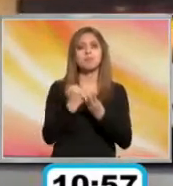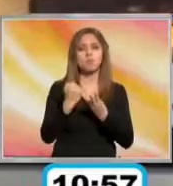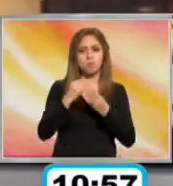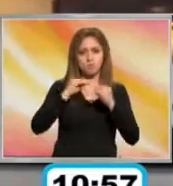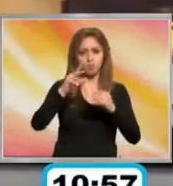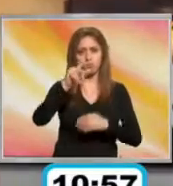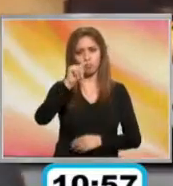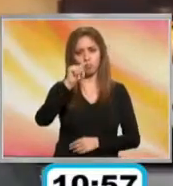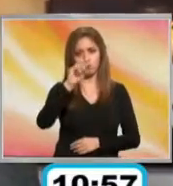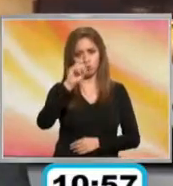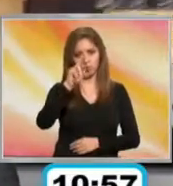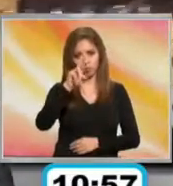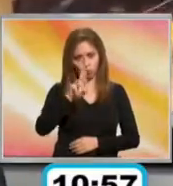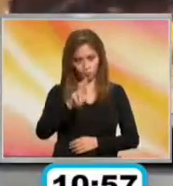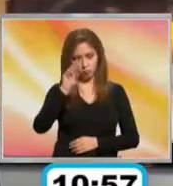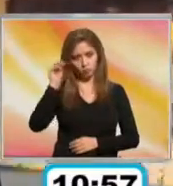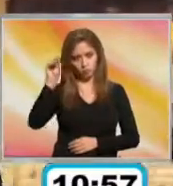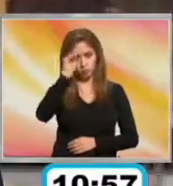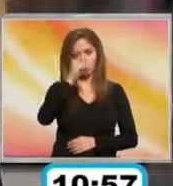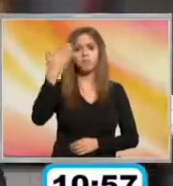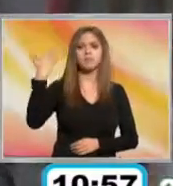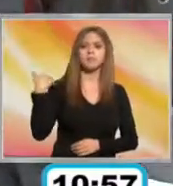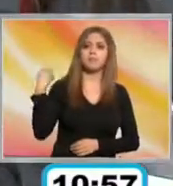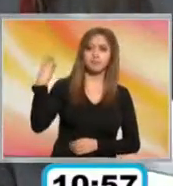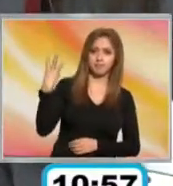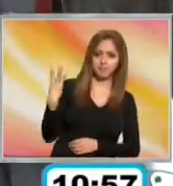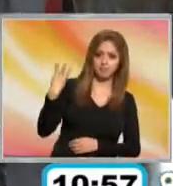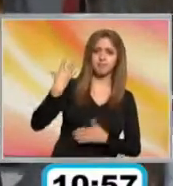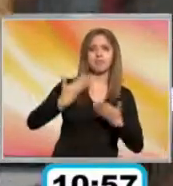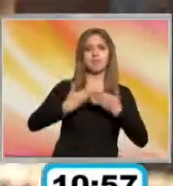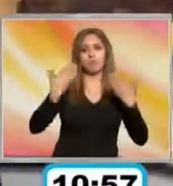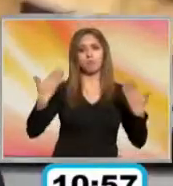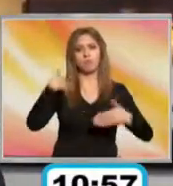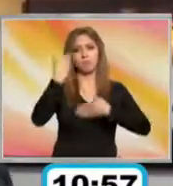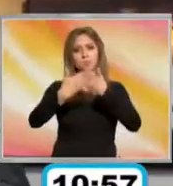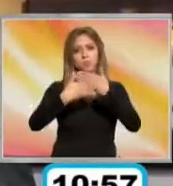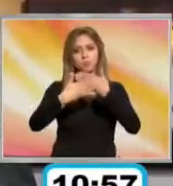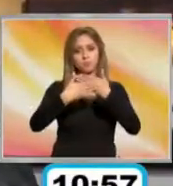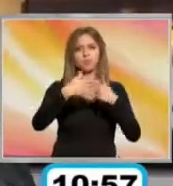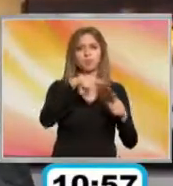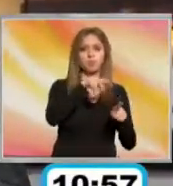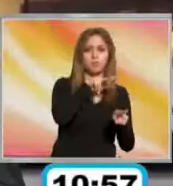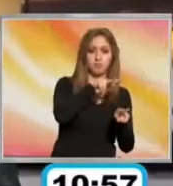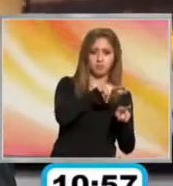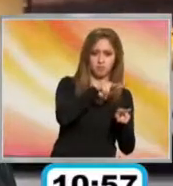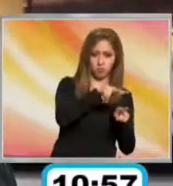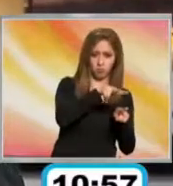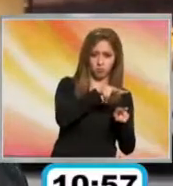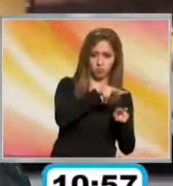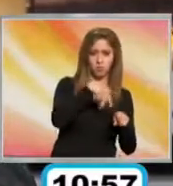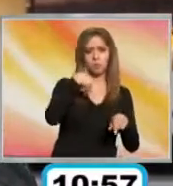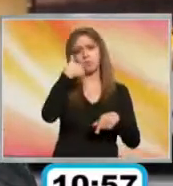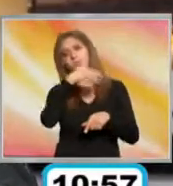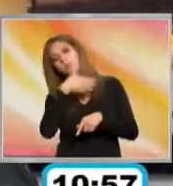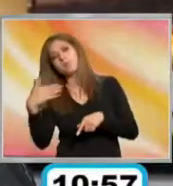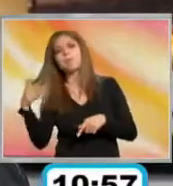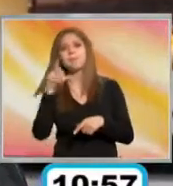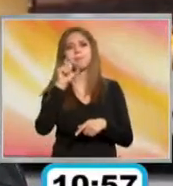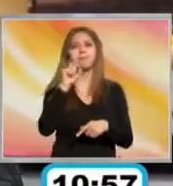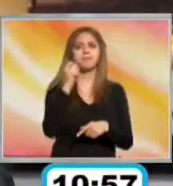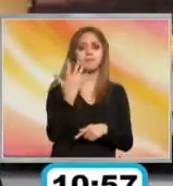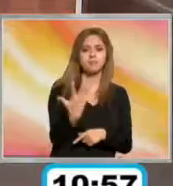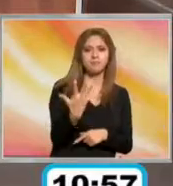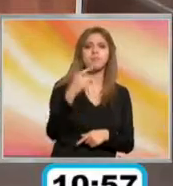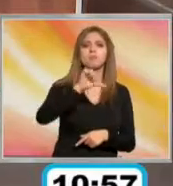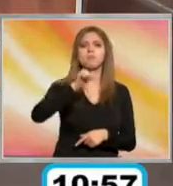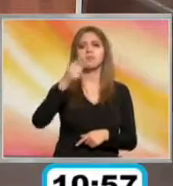Tour Saudades, estuvimos el 3, ahora vamos a tener la fecha del 18, tenemos una fecha el 25, tenemos el